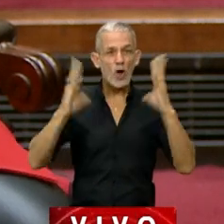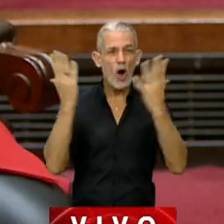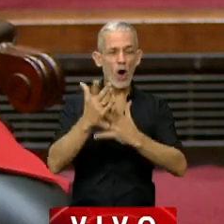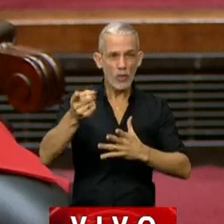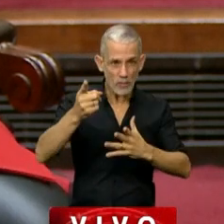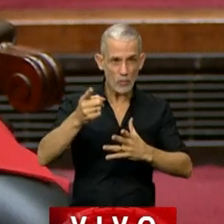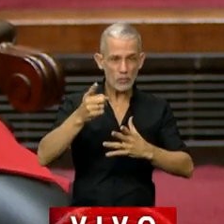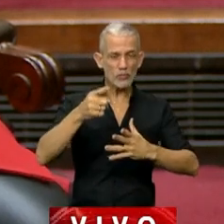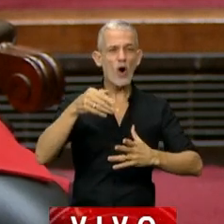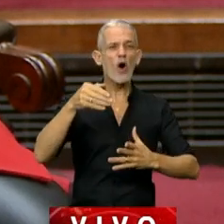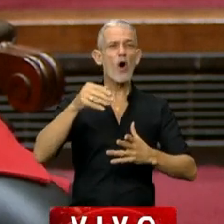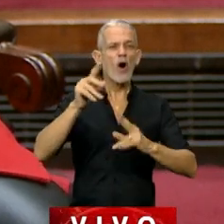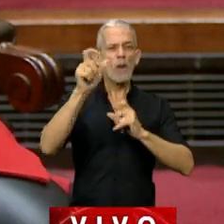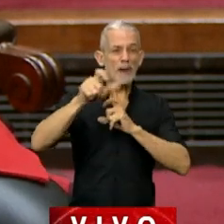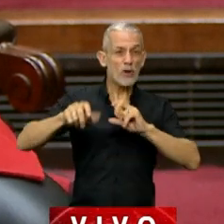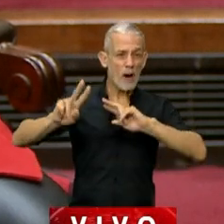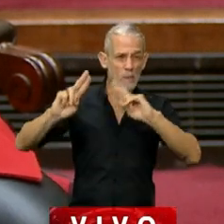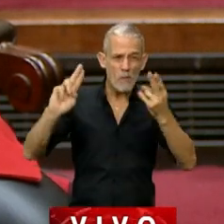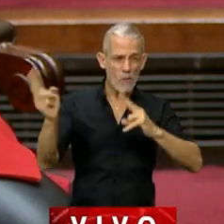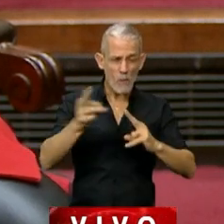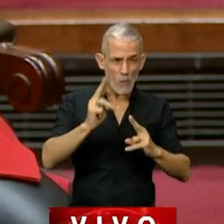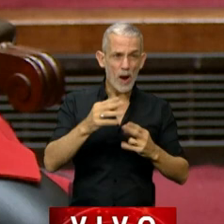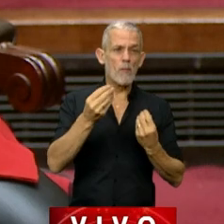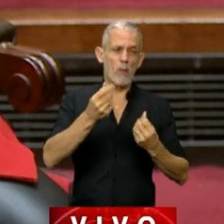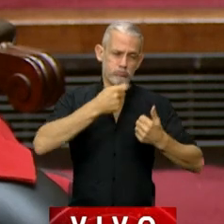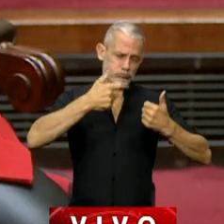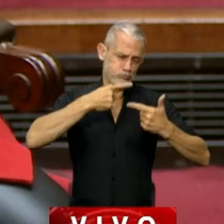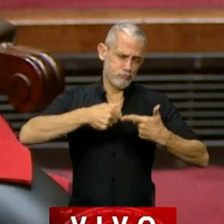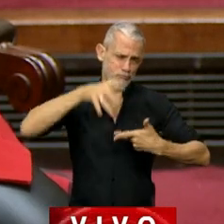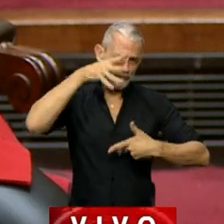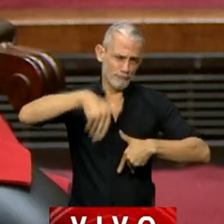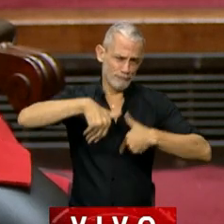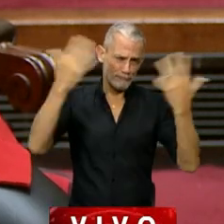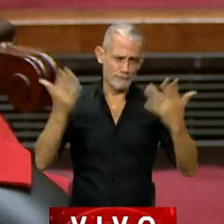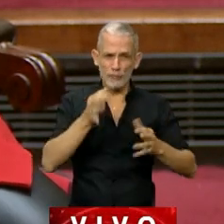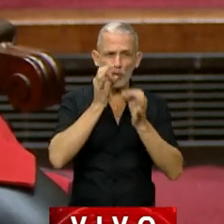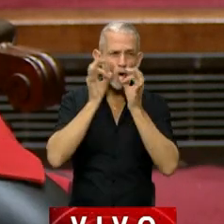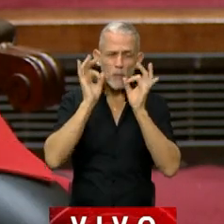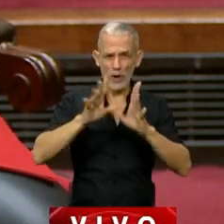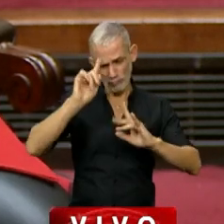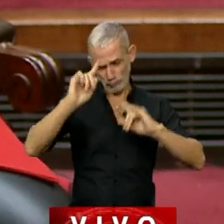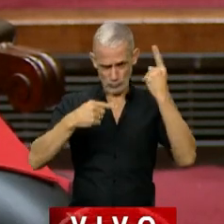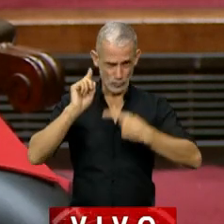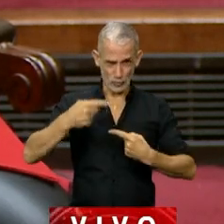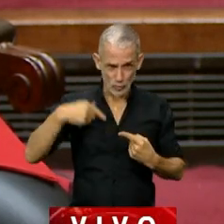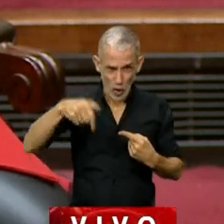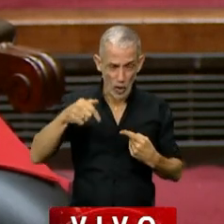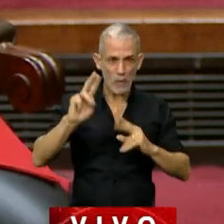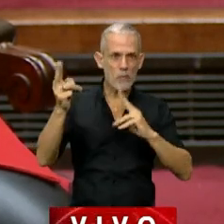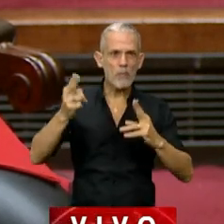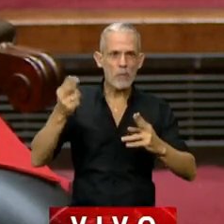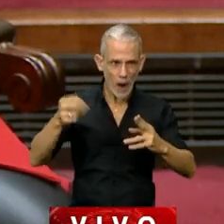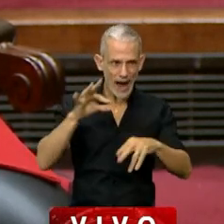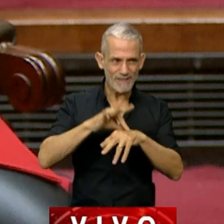la morbimortalidad que están produciendo el uso indiscriminado de la medicación y de la automedicación hoy ubica